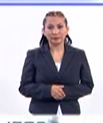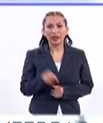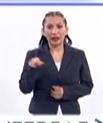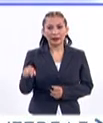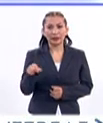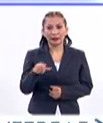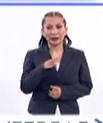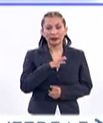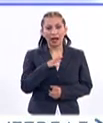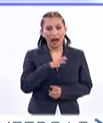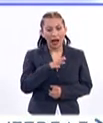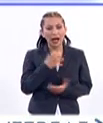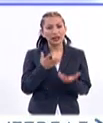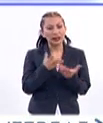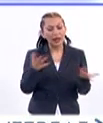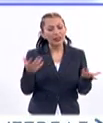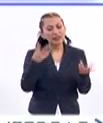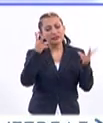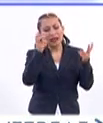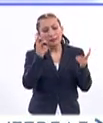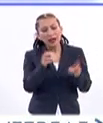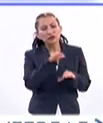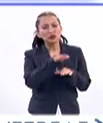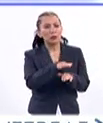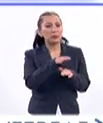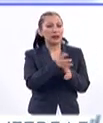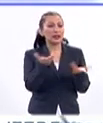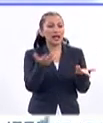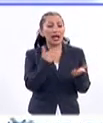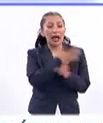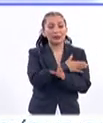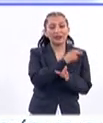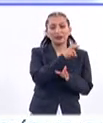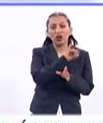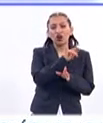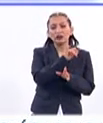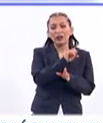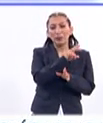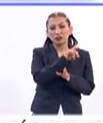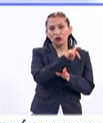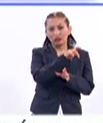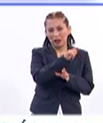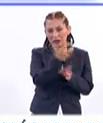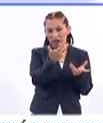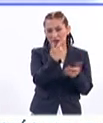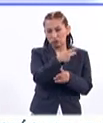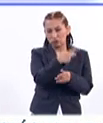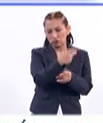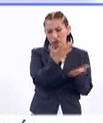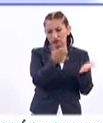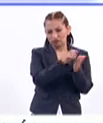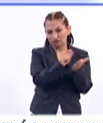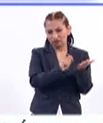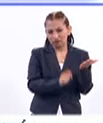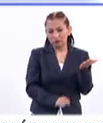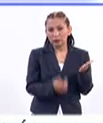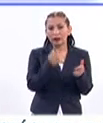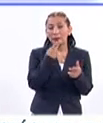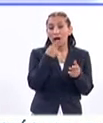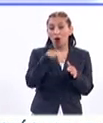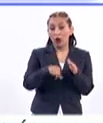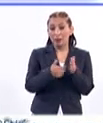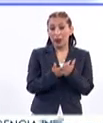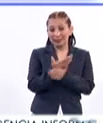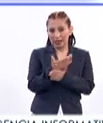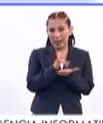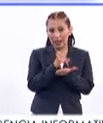ahí tendrán grandes contenidos respecto a lo que aportó José Vasconcelos en la cuestión editorial. Así que vamos a hablar esta